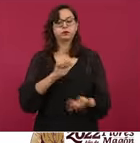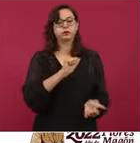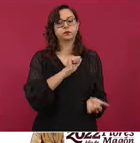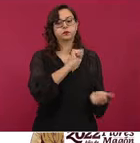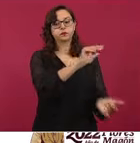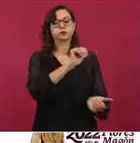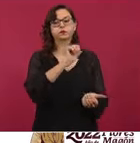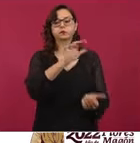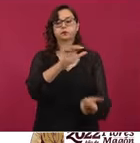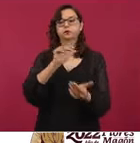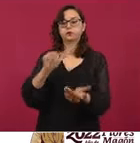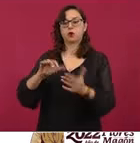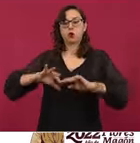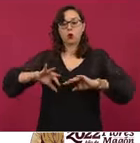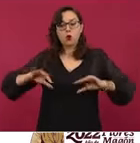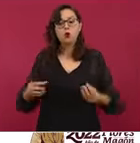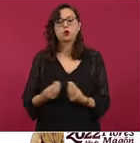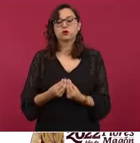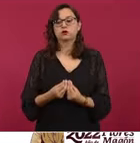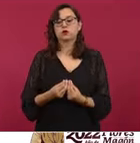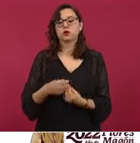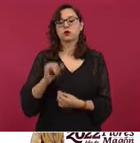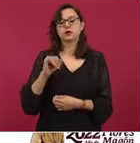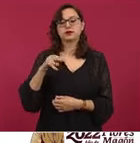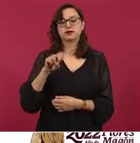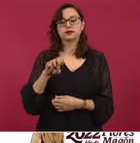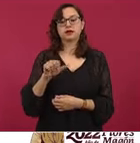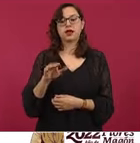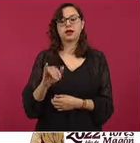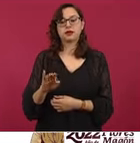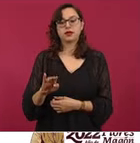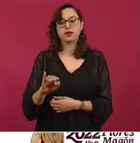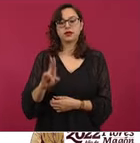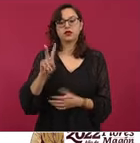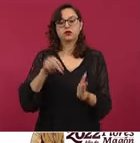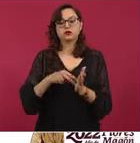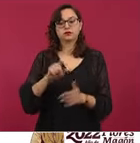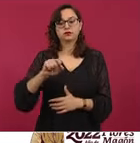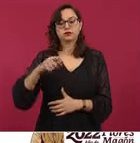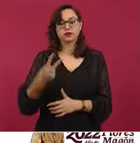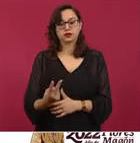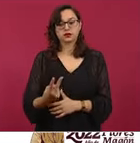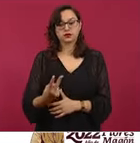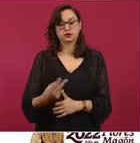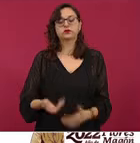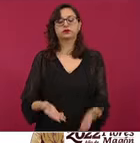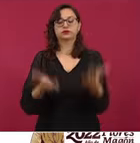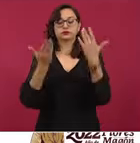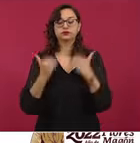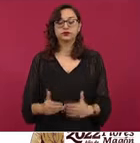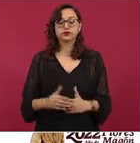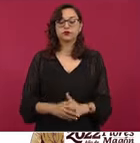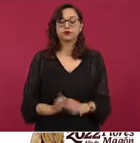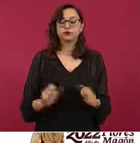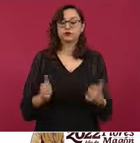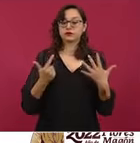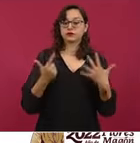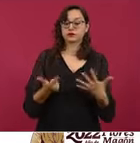compra consolidada Insabi 2022. Y en la siguiente, en los últimos 7 días se